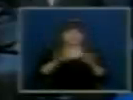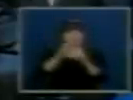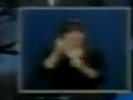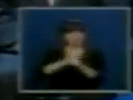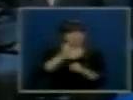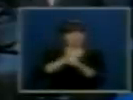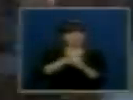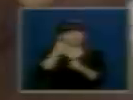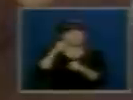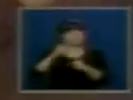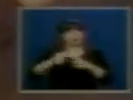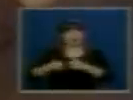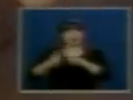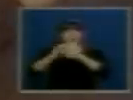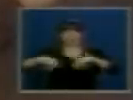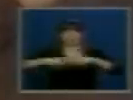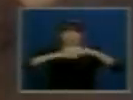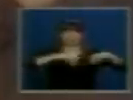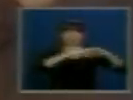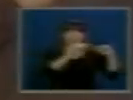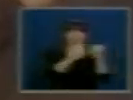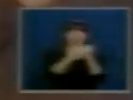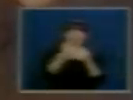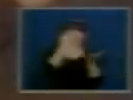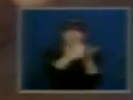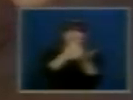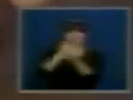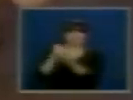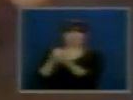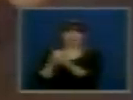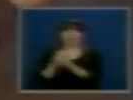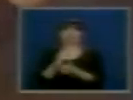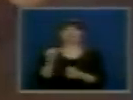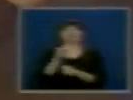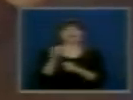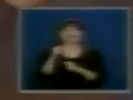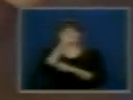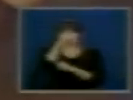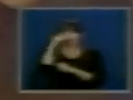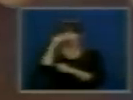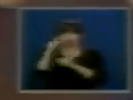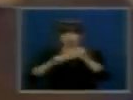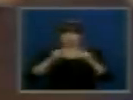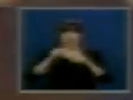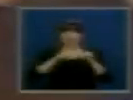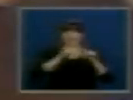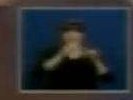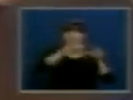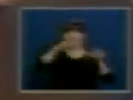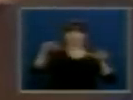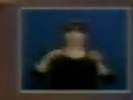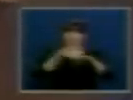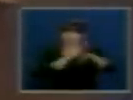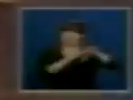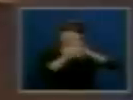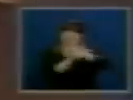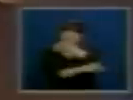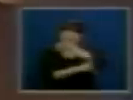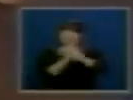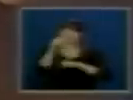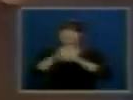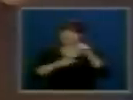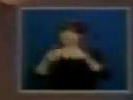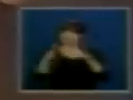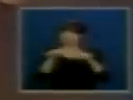para desarticular bandas locales de sicarios y narcotraficantes en diferentes partes del país. Un esfuerzo similar